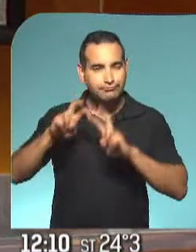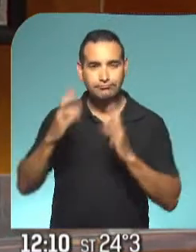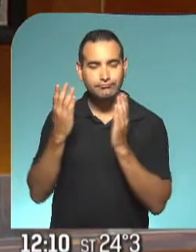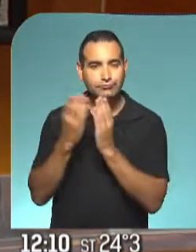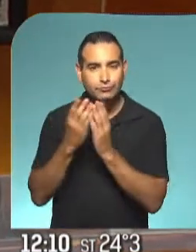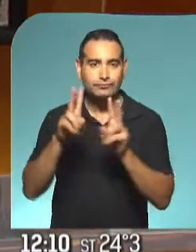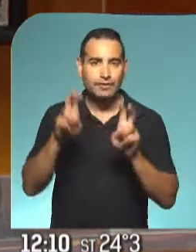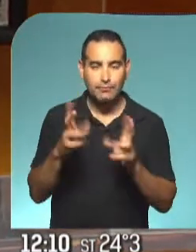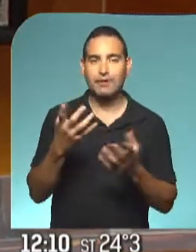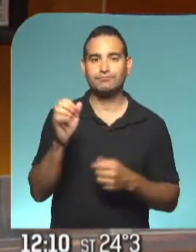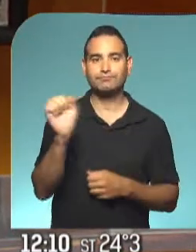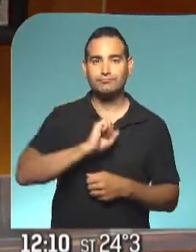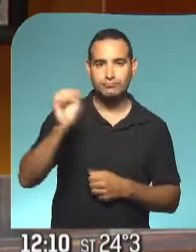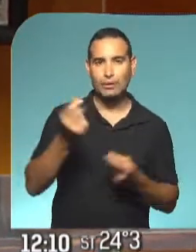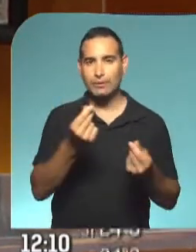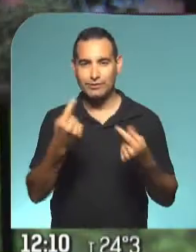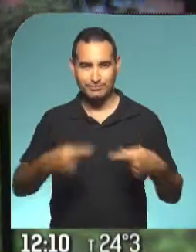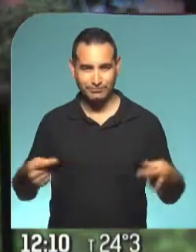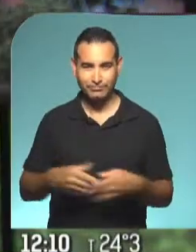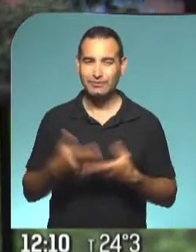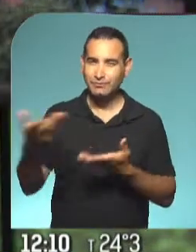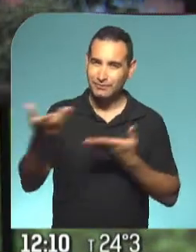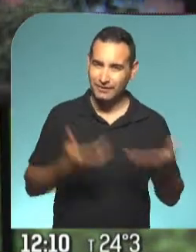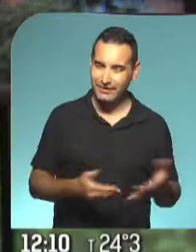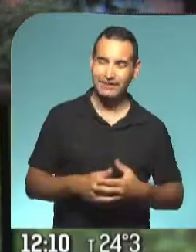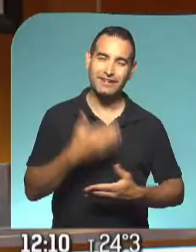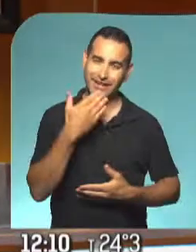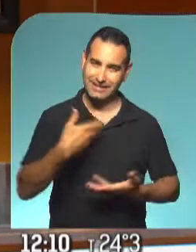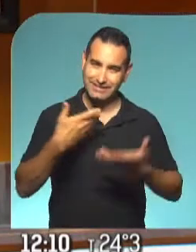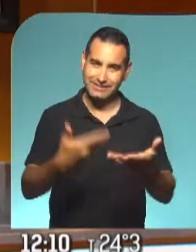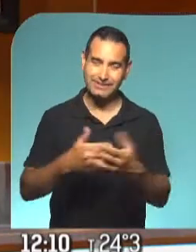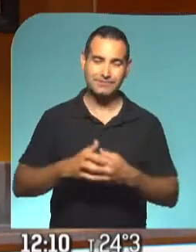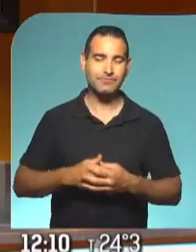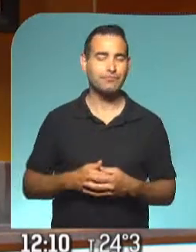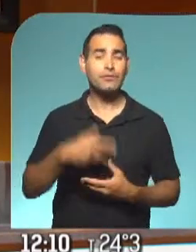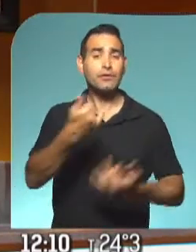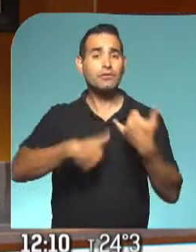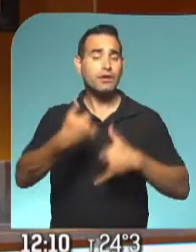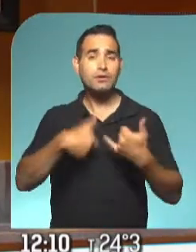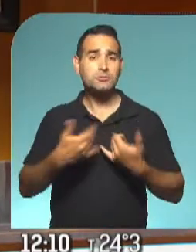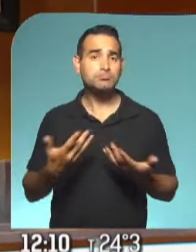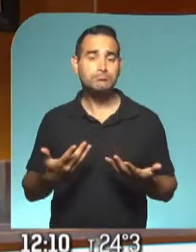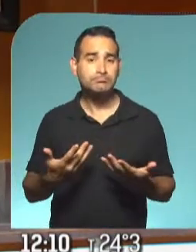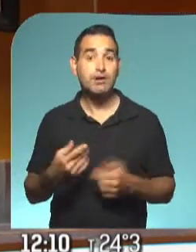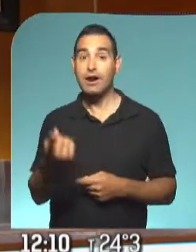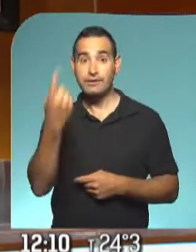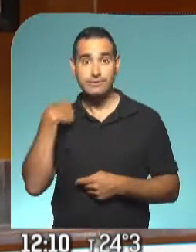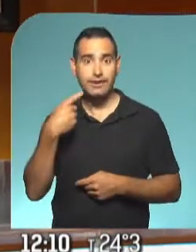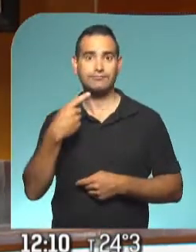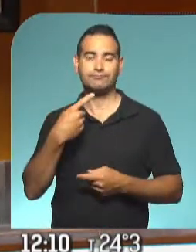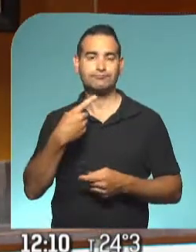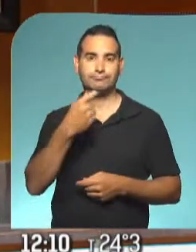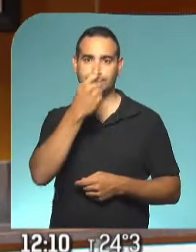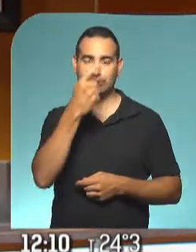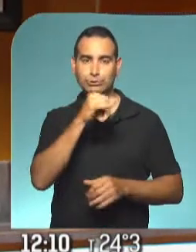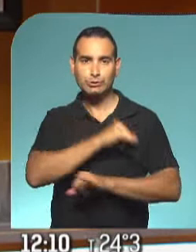el tema de precios. ¿Qué tal? Bienvenida, Florencia. No, Bienvenida, por favor, Florencia. gracias por invitarme. Y contanos un poquito, ya ayer publicaron inmediatamente